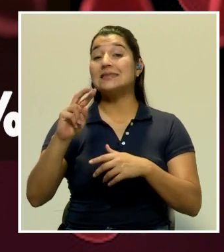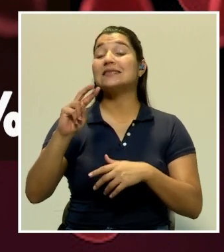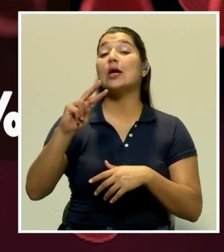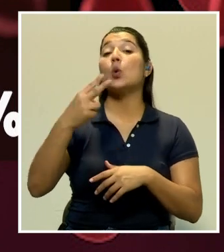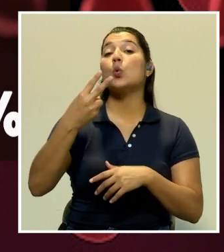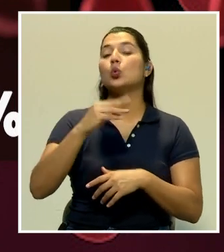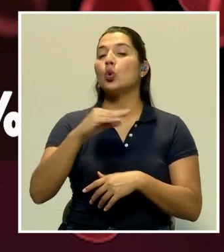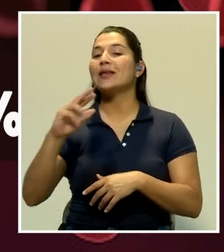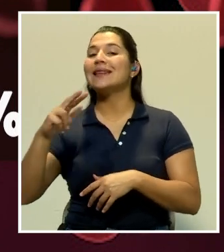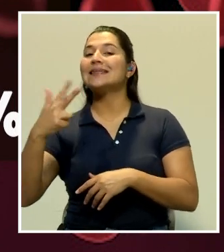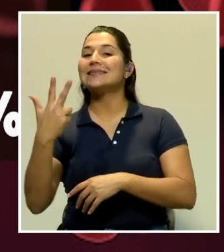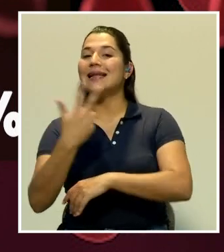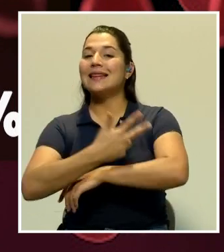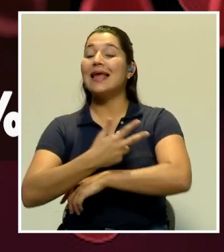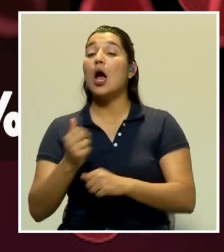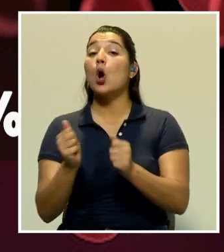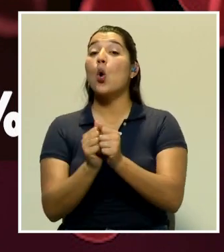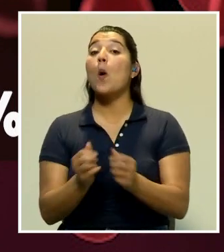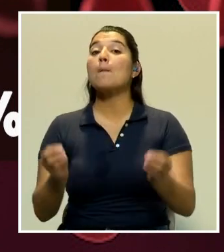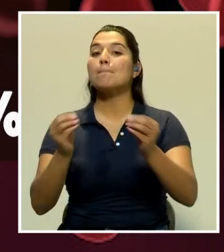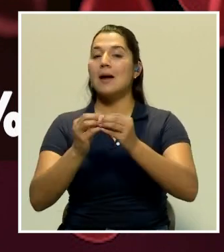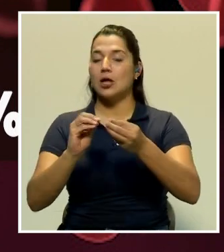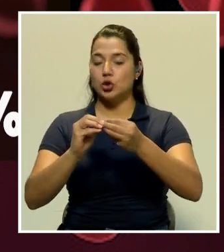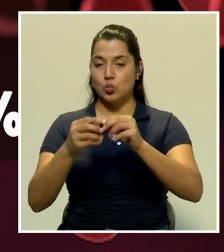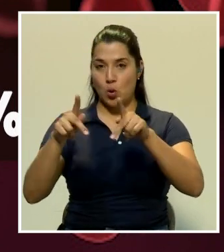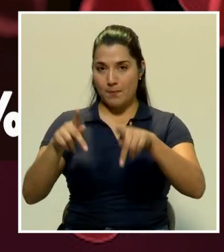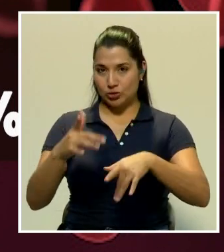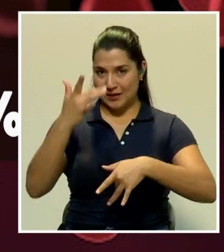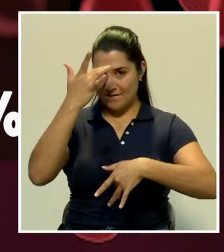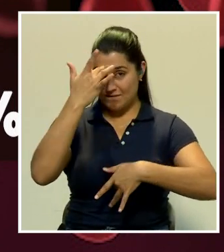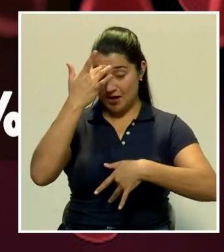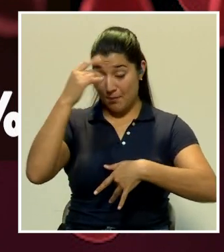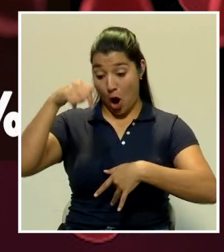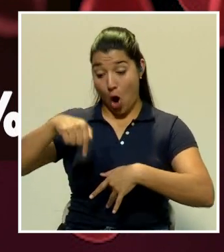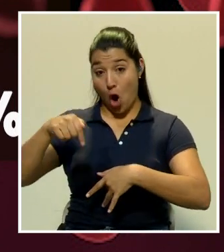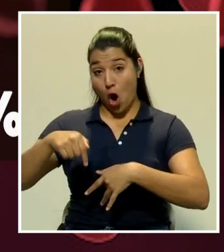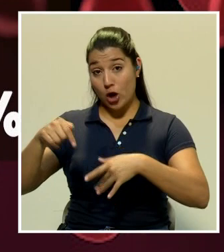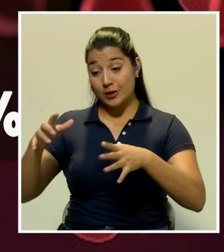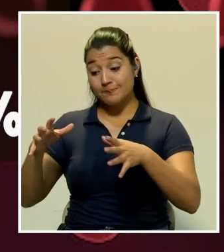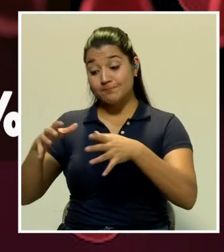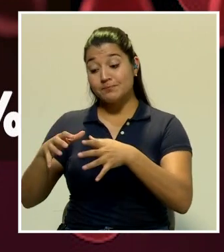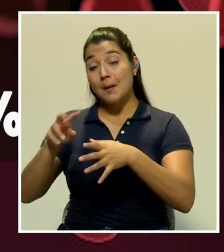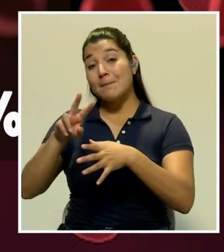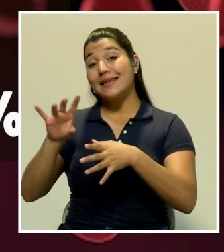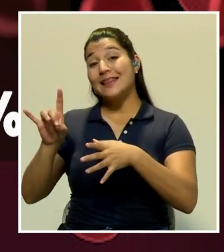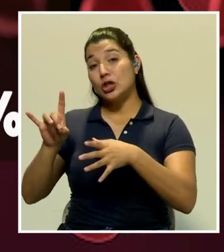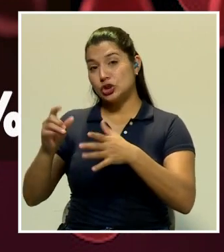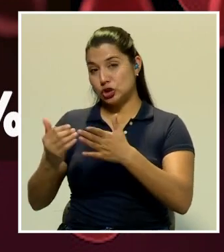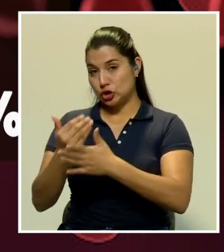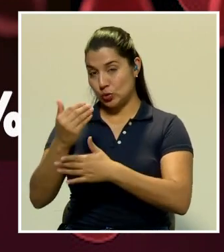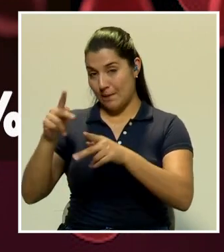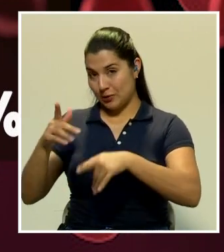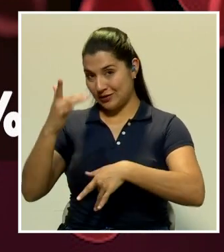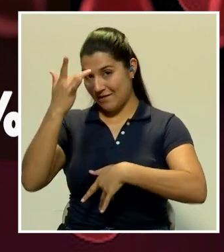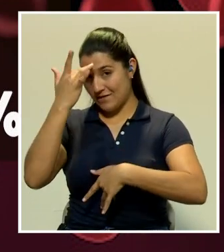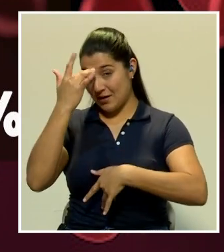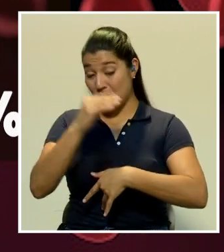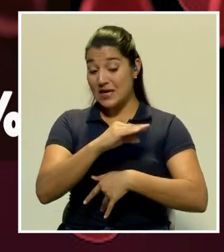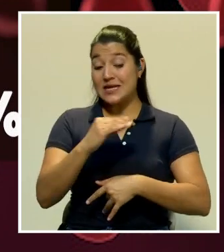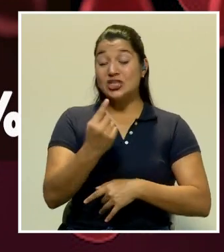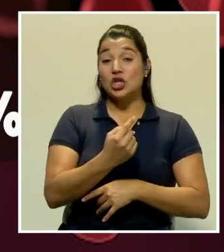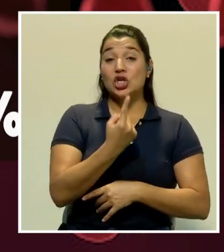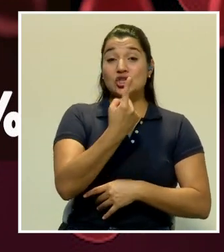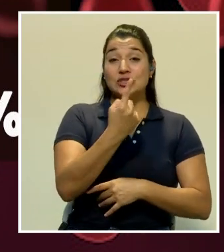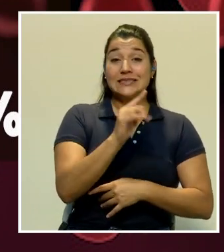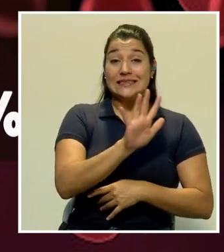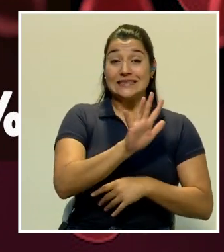se registran 28 nuevos casos y solo 5 nuevos recuperados. El ministro de Salud, Daniel Salas, explicó que de los 28 casos de hoy,